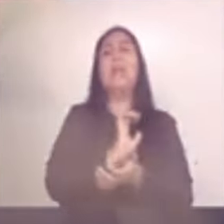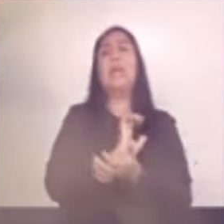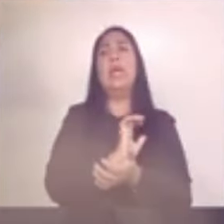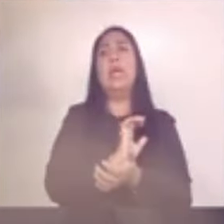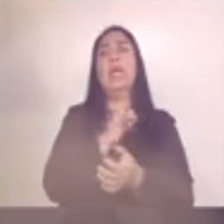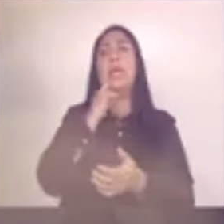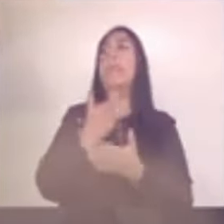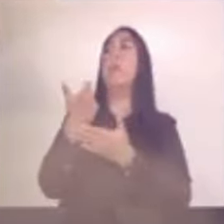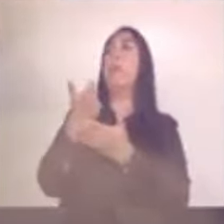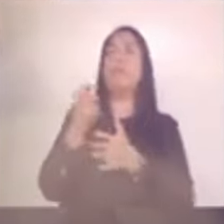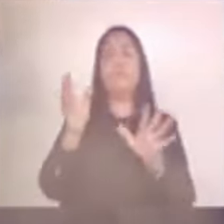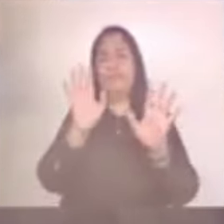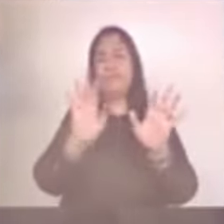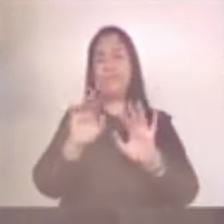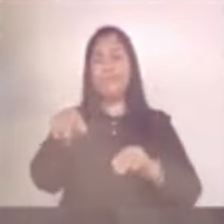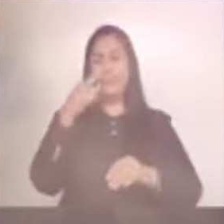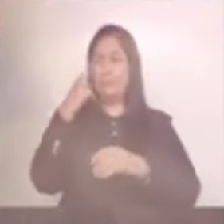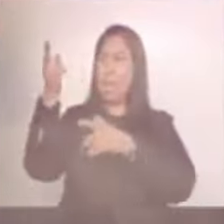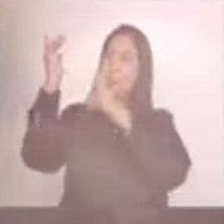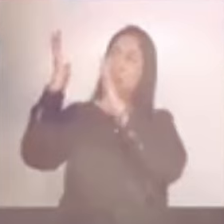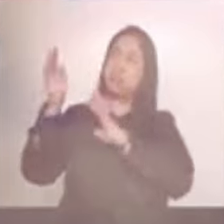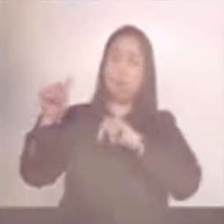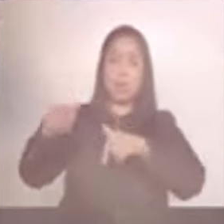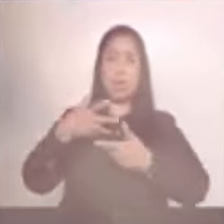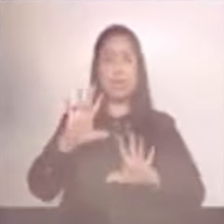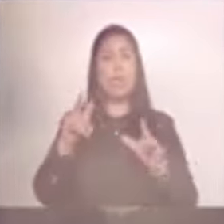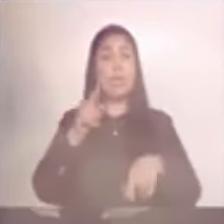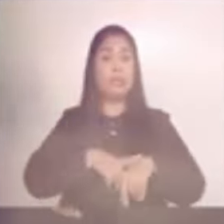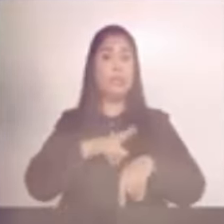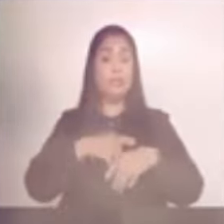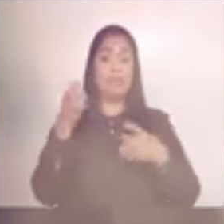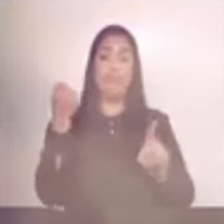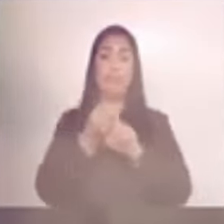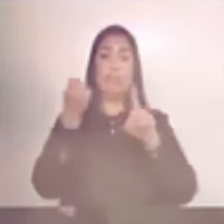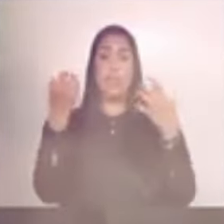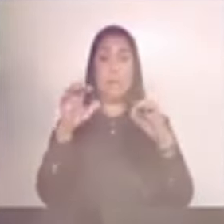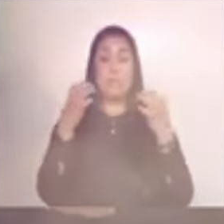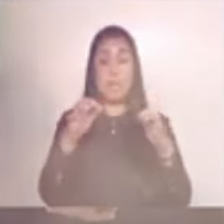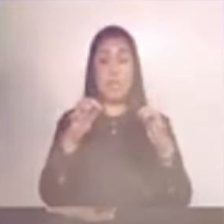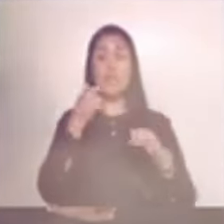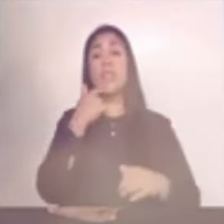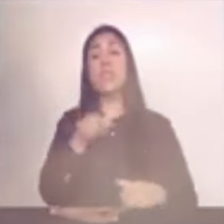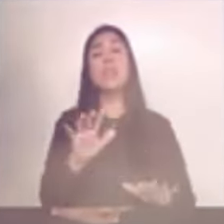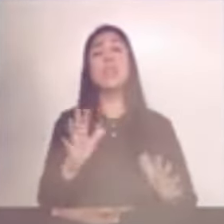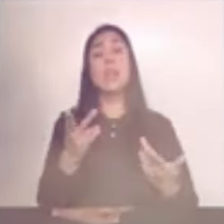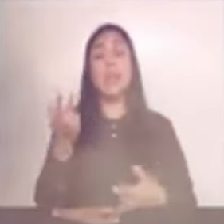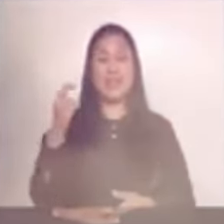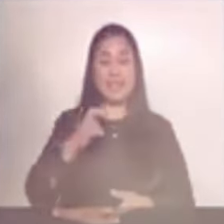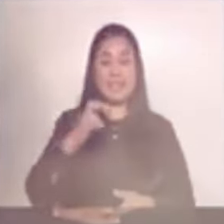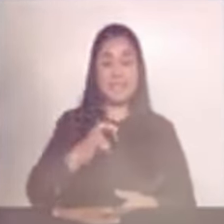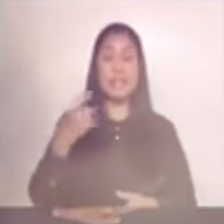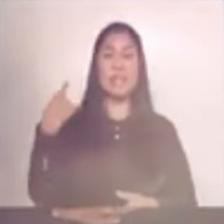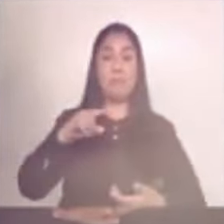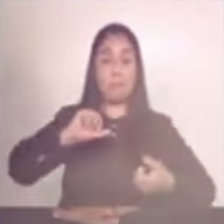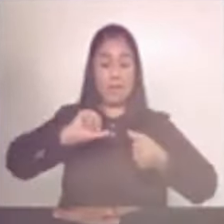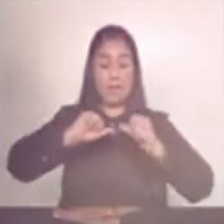caso, lo que está haciendo el estado de calamidad es, se requiere un estado de calamidad para tener acceso